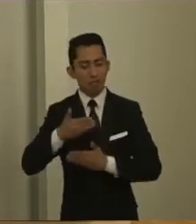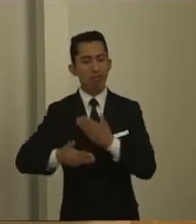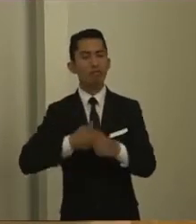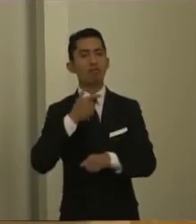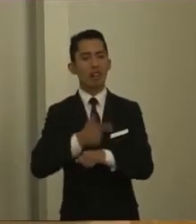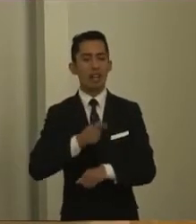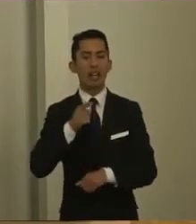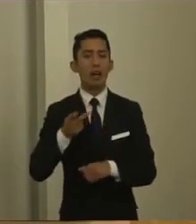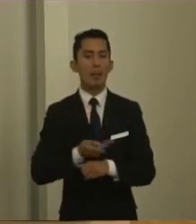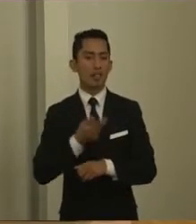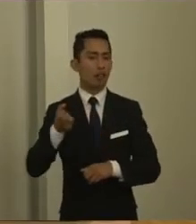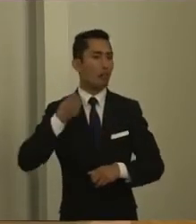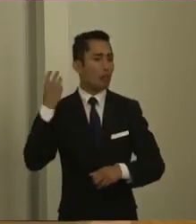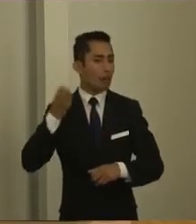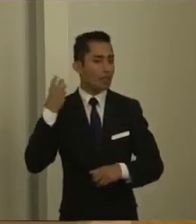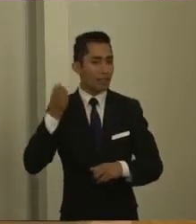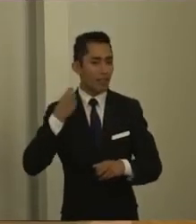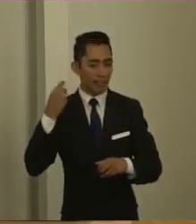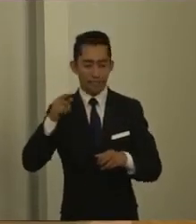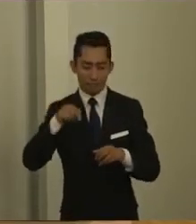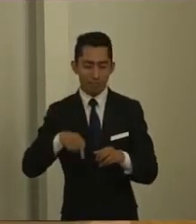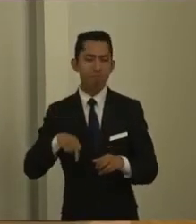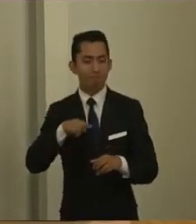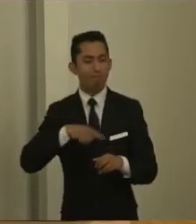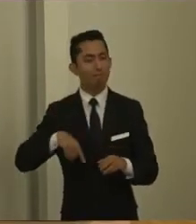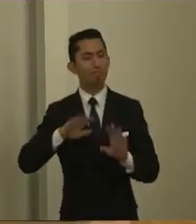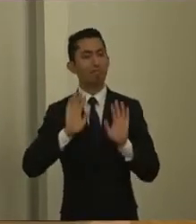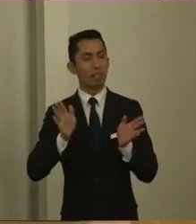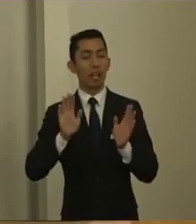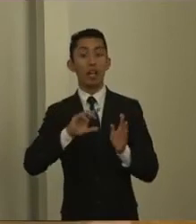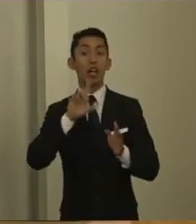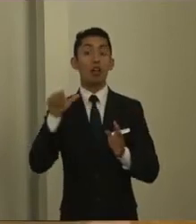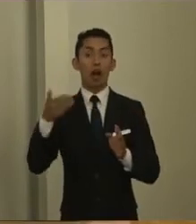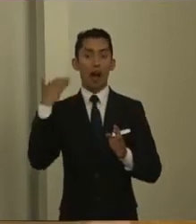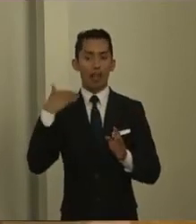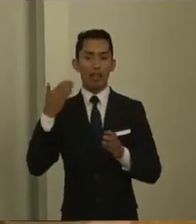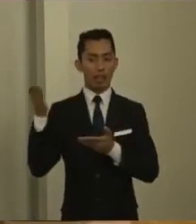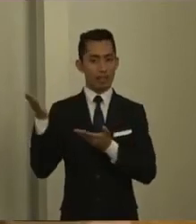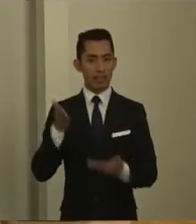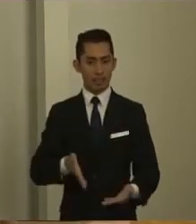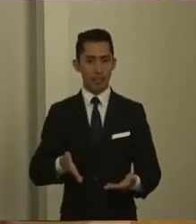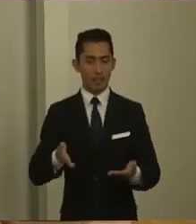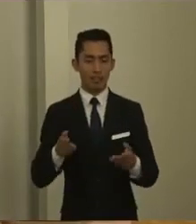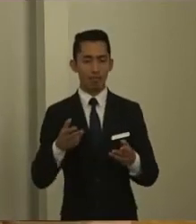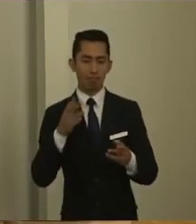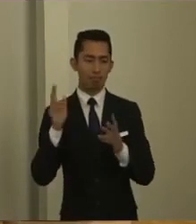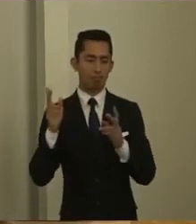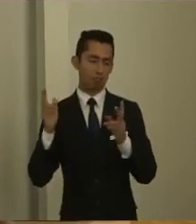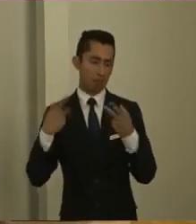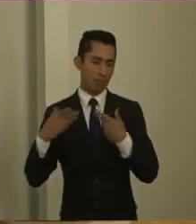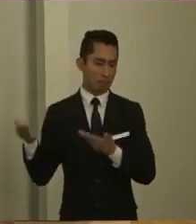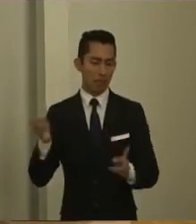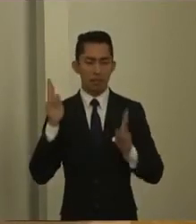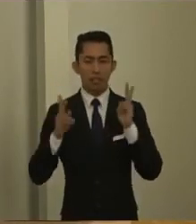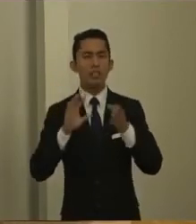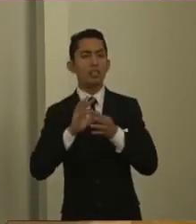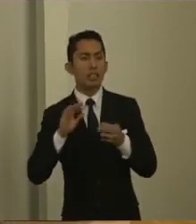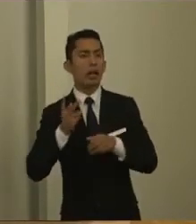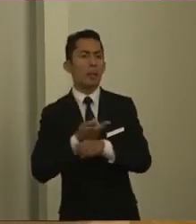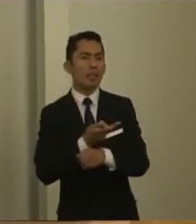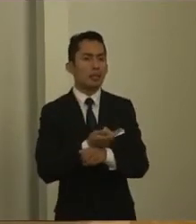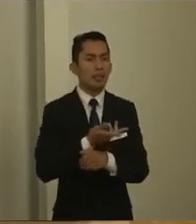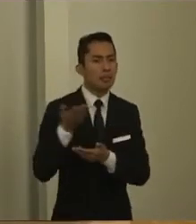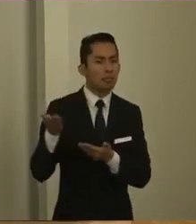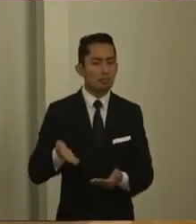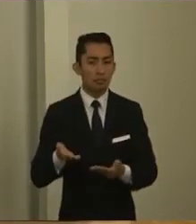dio una conferencia de magistral en el informe de esa visita que hizo la relatora venía de visita oficial